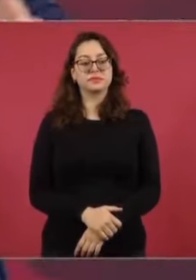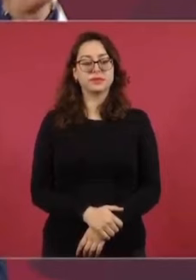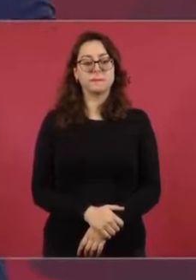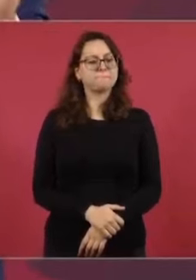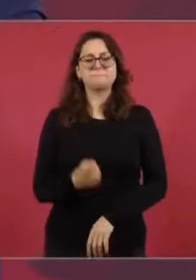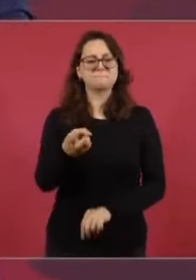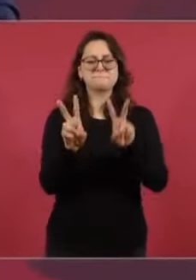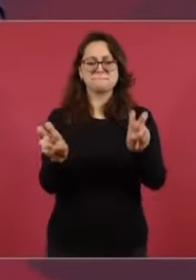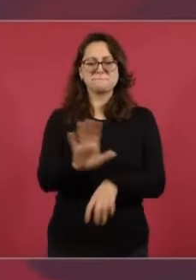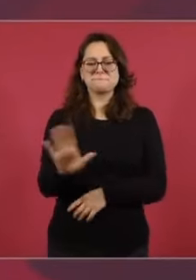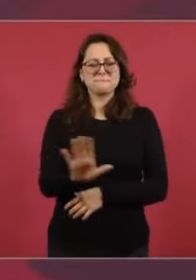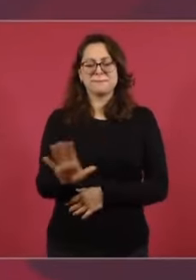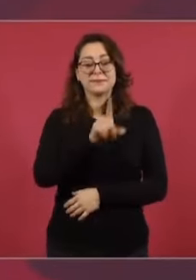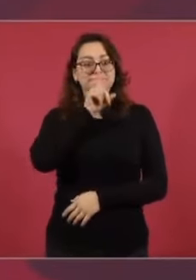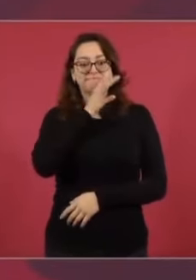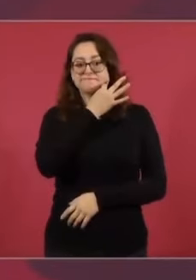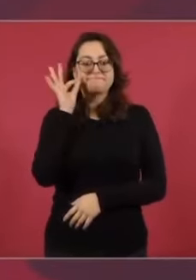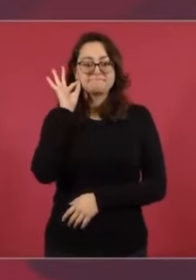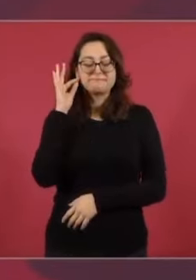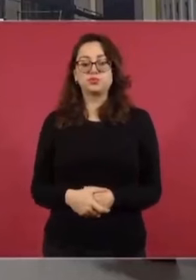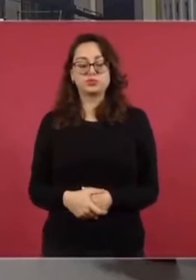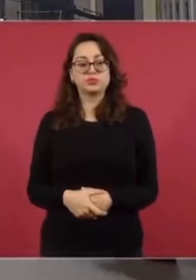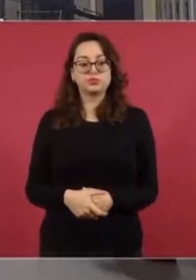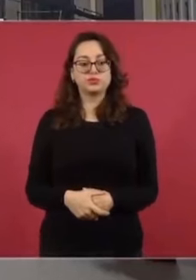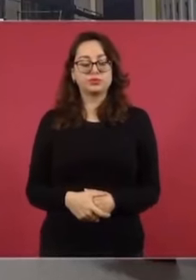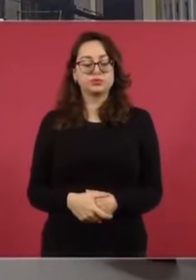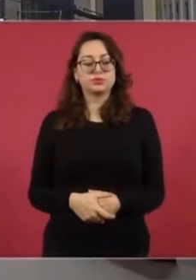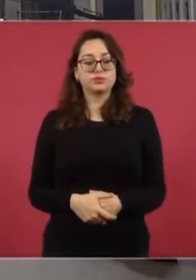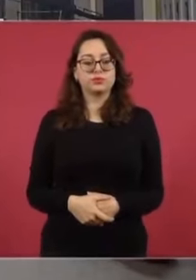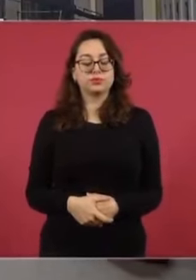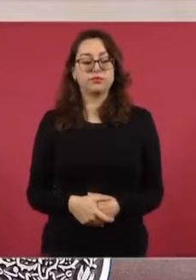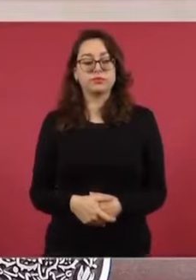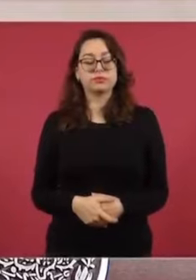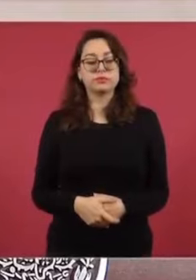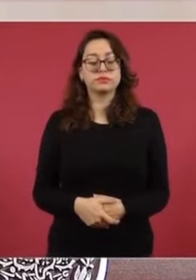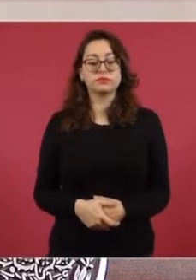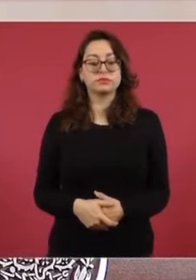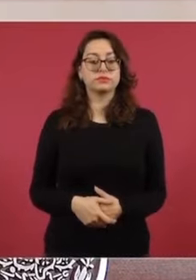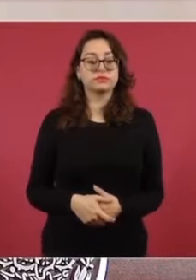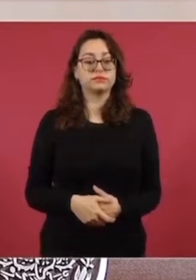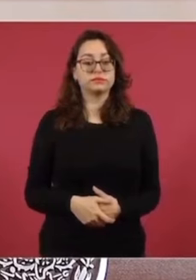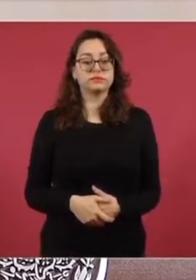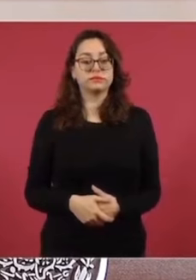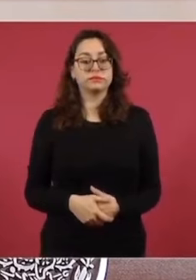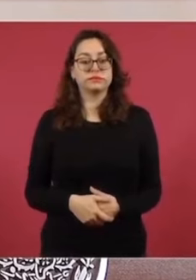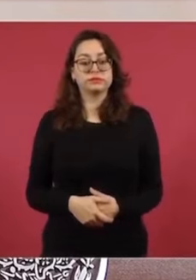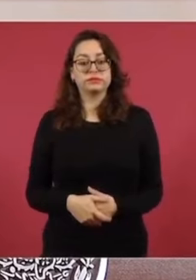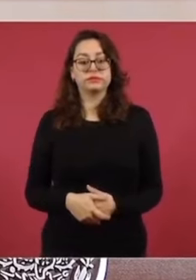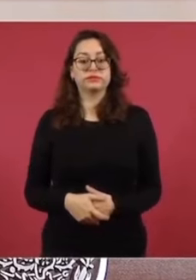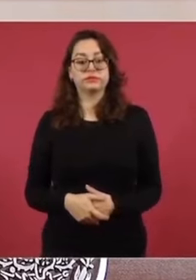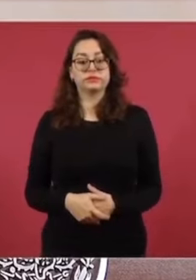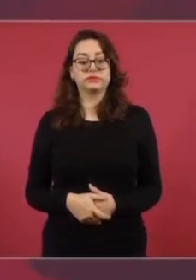No me quiero meter en eso, no, ni mencionar. Sí, me lo prohibieron. Ahora sí, si me pidieran